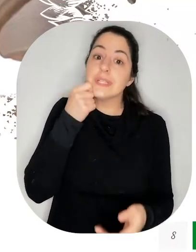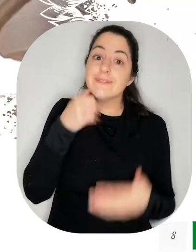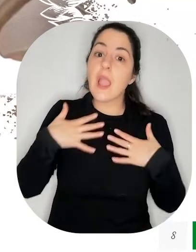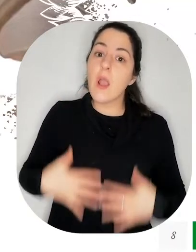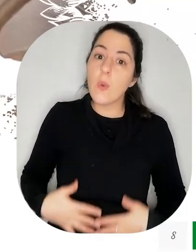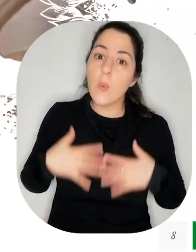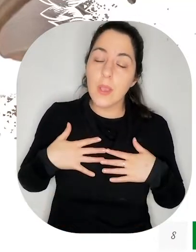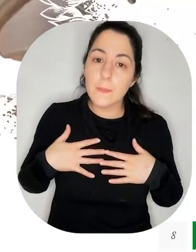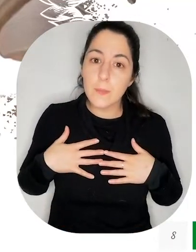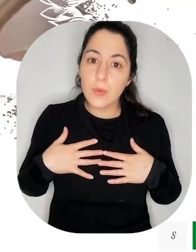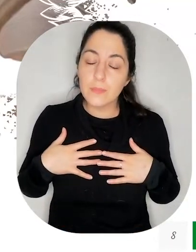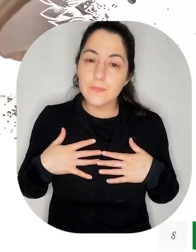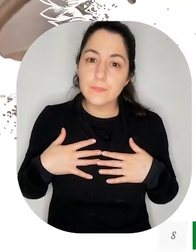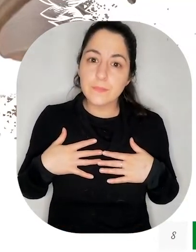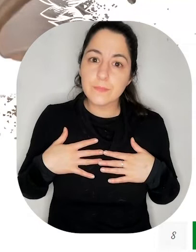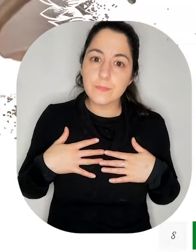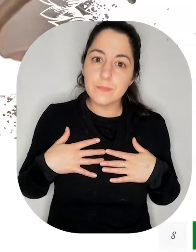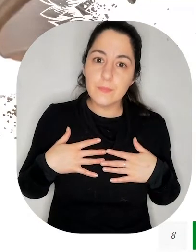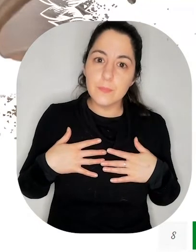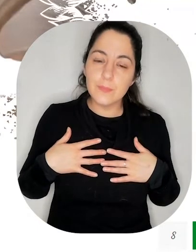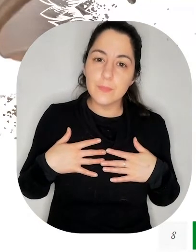cuerpo, mejorando su capacidad de